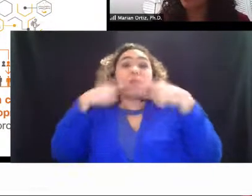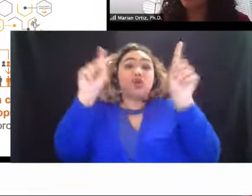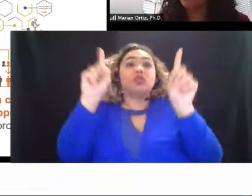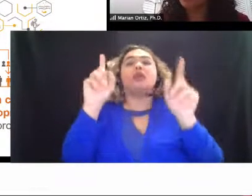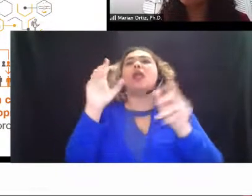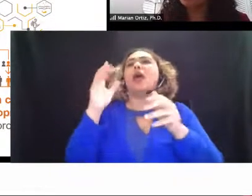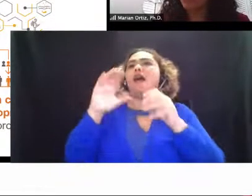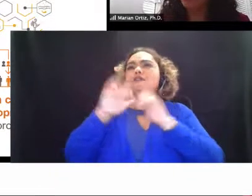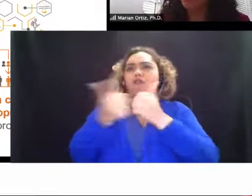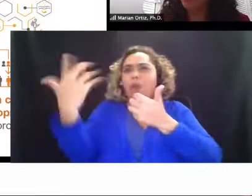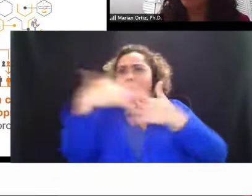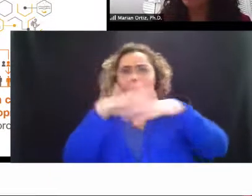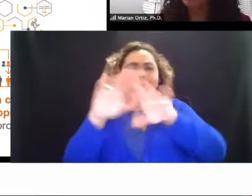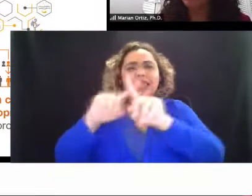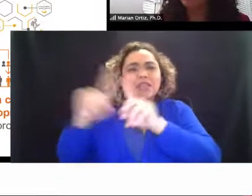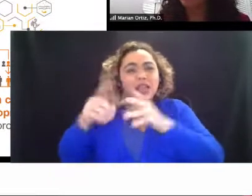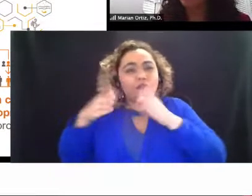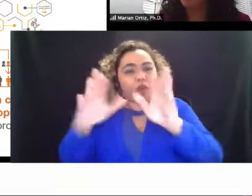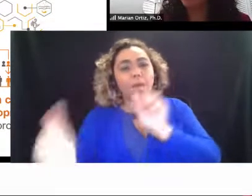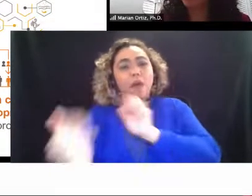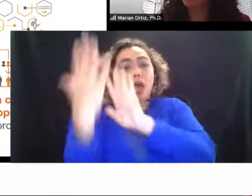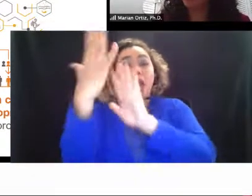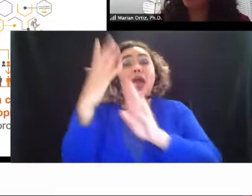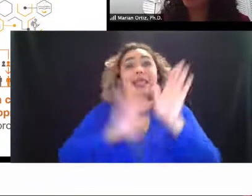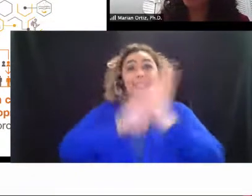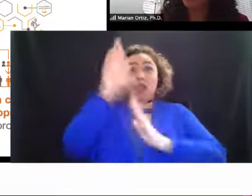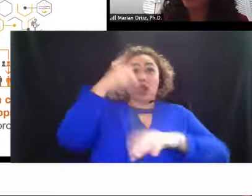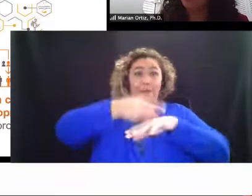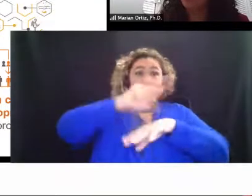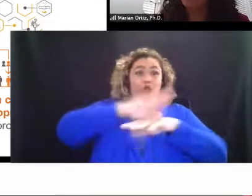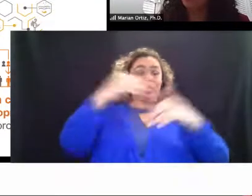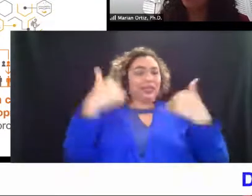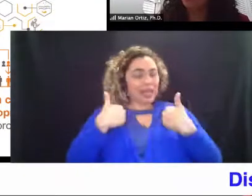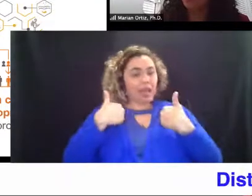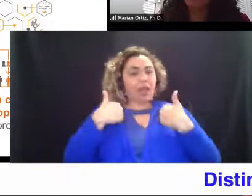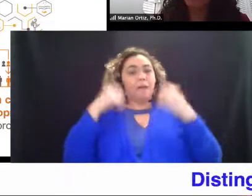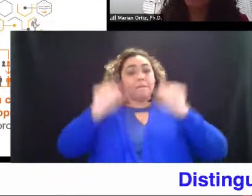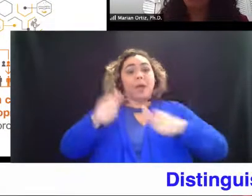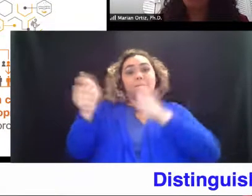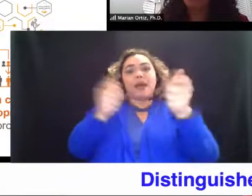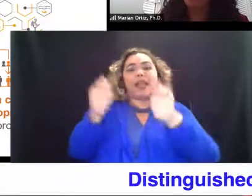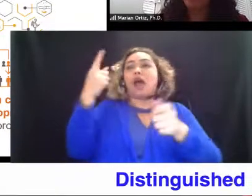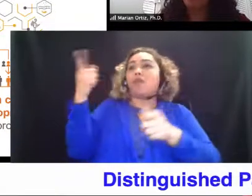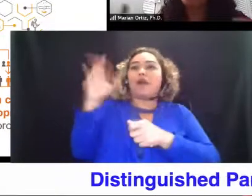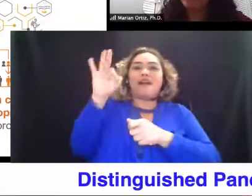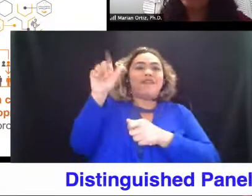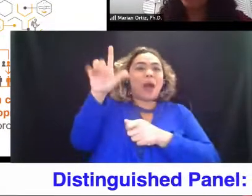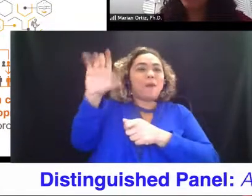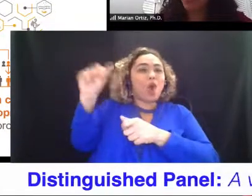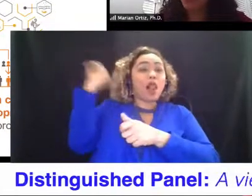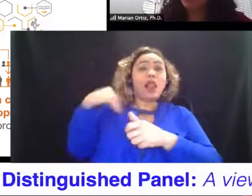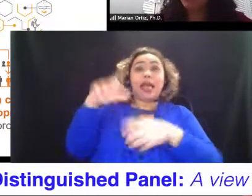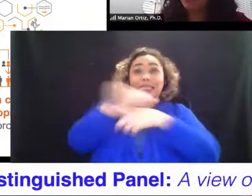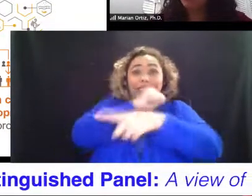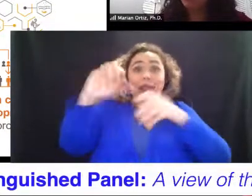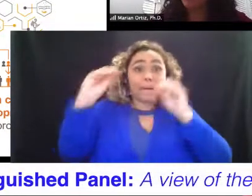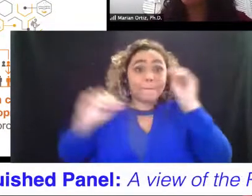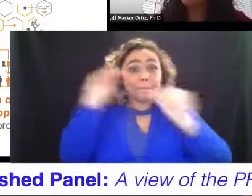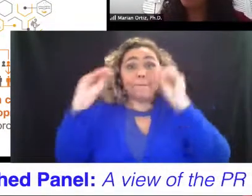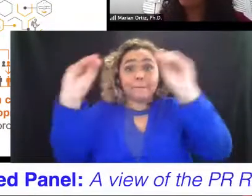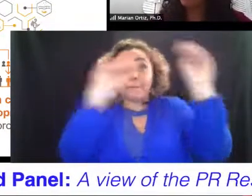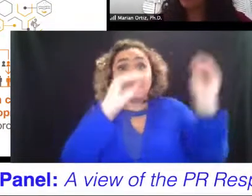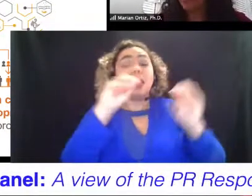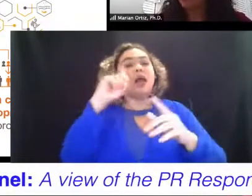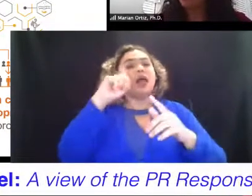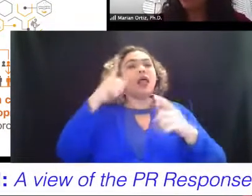métodos, desarrollar la capacidad que tenemos en Puerto Rico para manejarlo. Como dijo Fabiola, ¿verdad? Estar entrenando a la gente, a los soldados